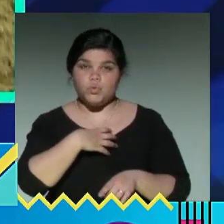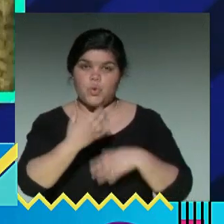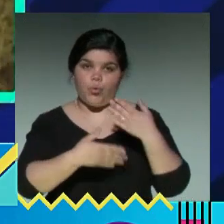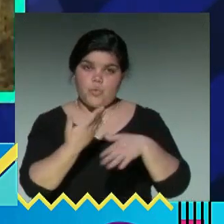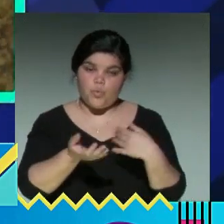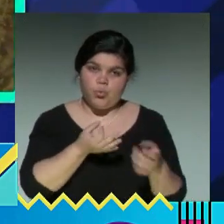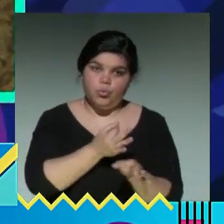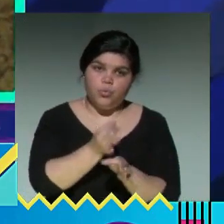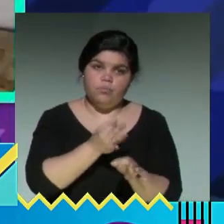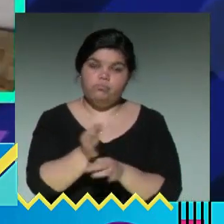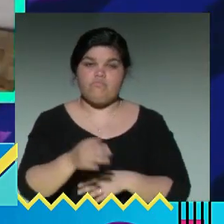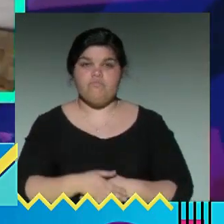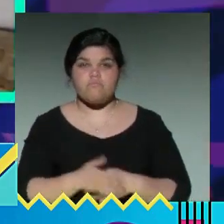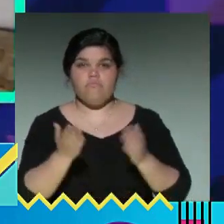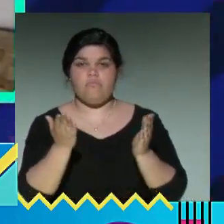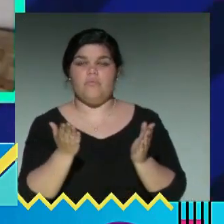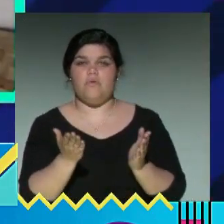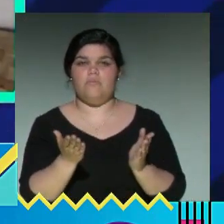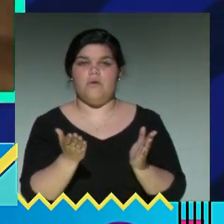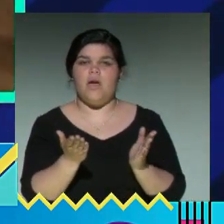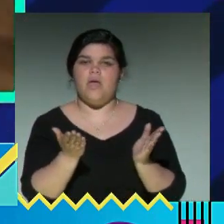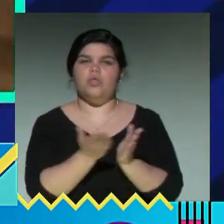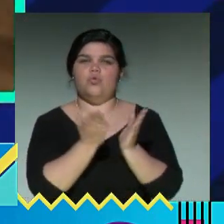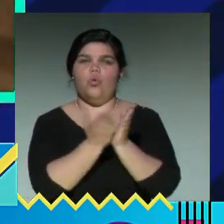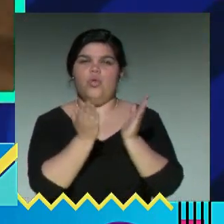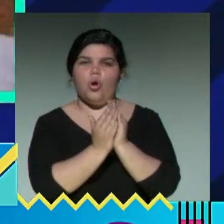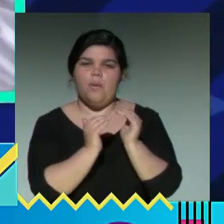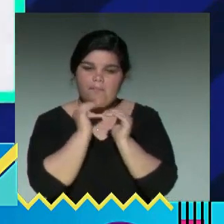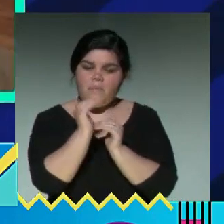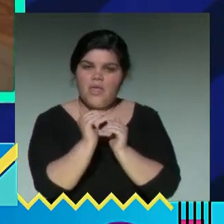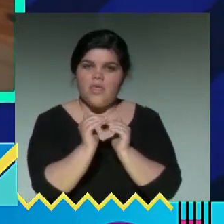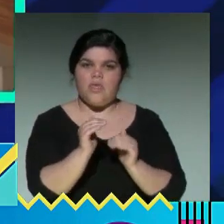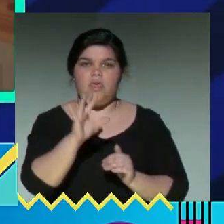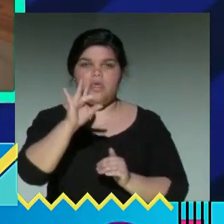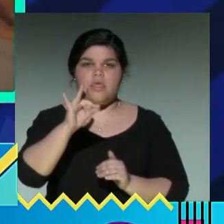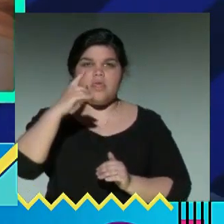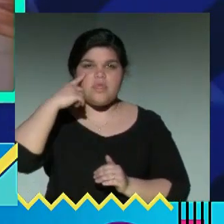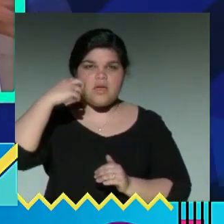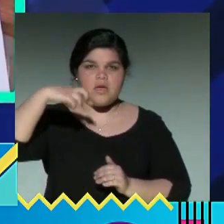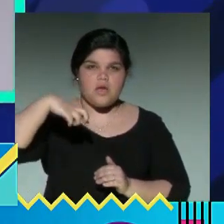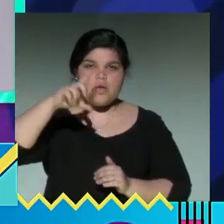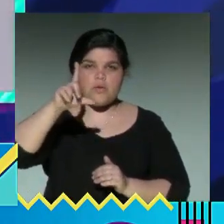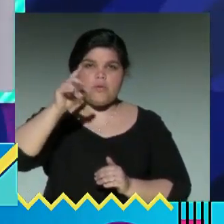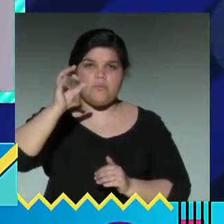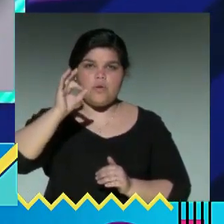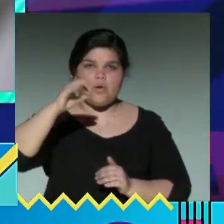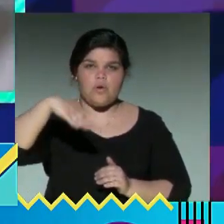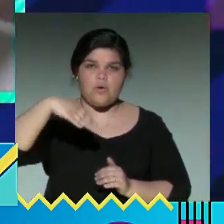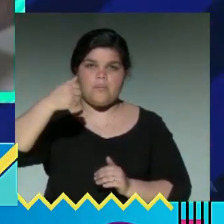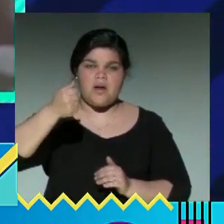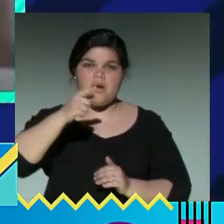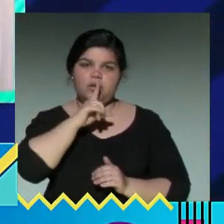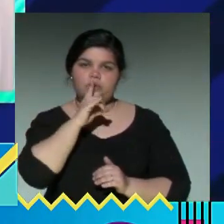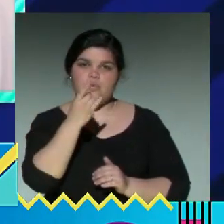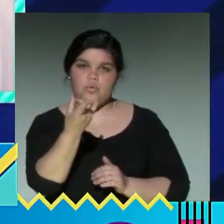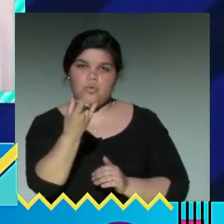una diplomatura en Extensión y Desarrollo Rural, que se dio el año pasado, en el 2017. Ya tenemos